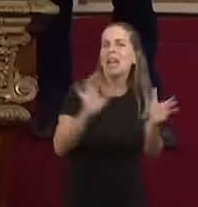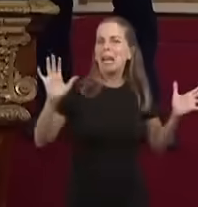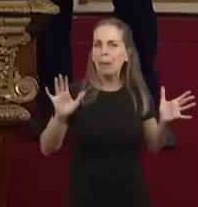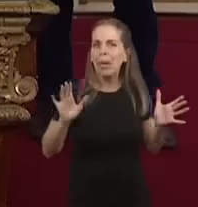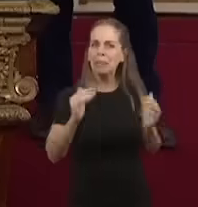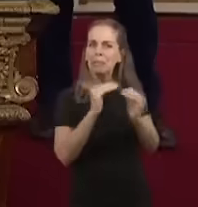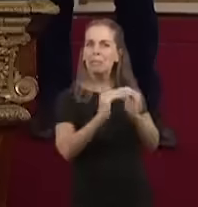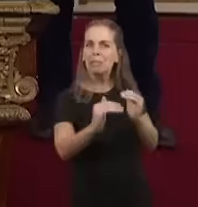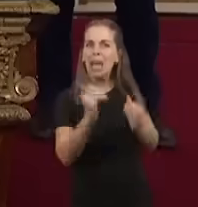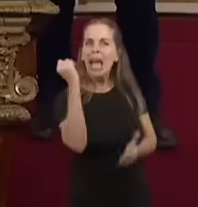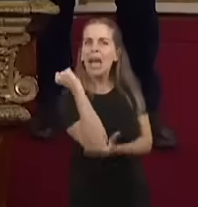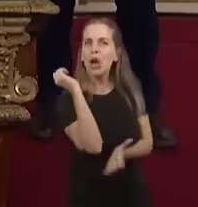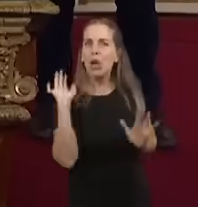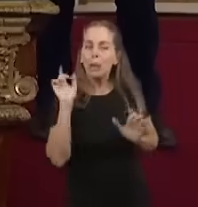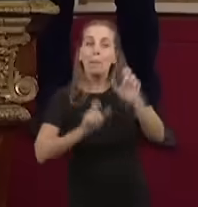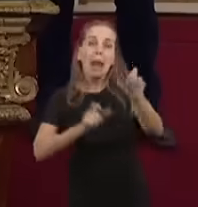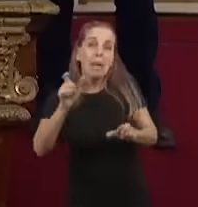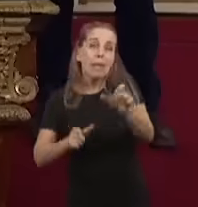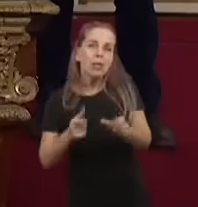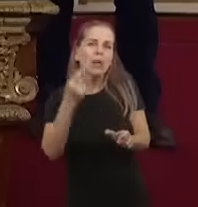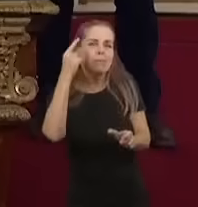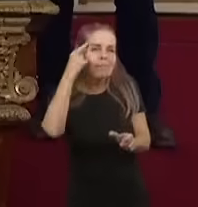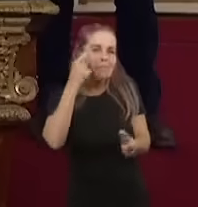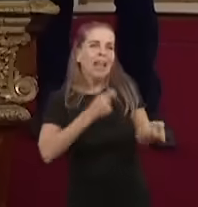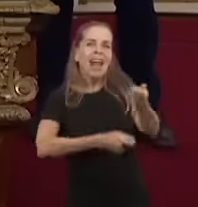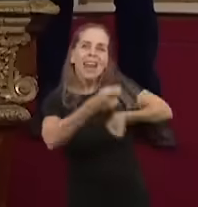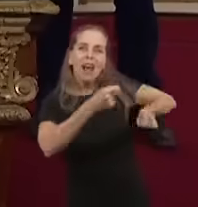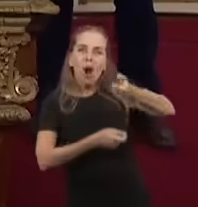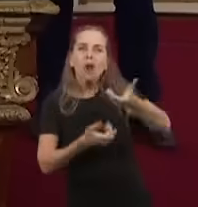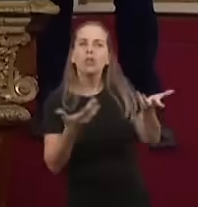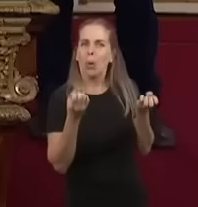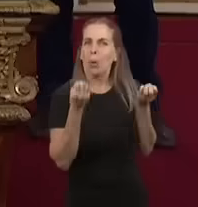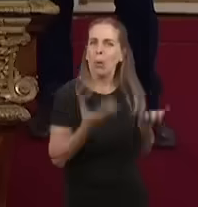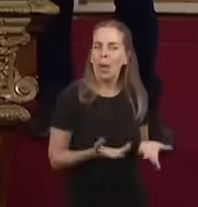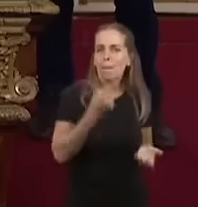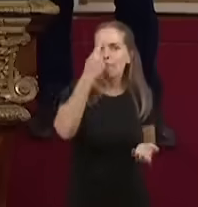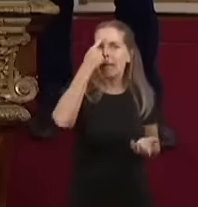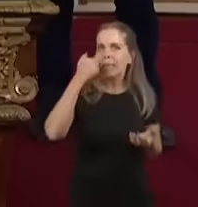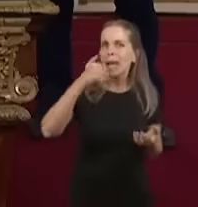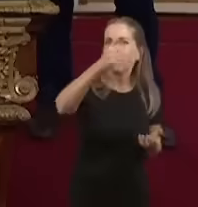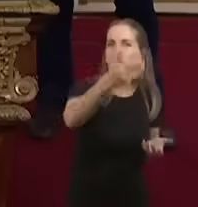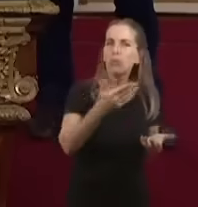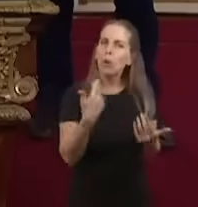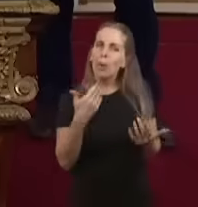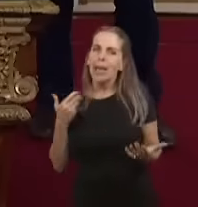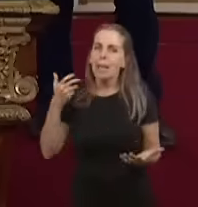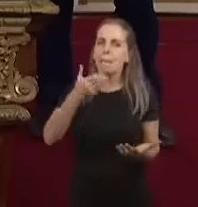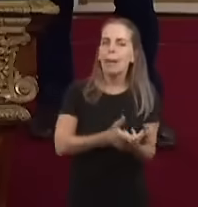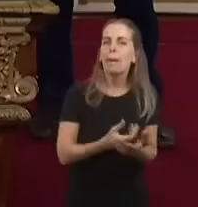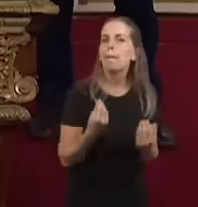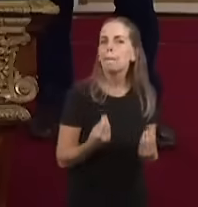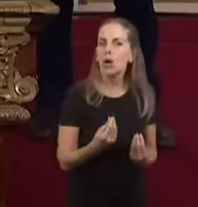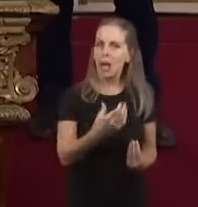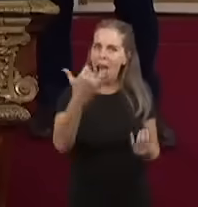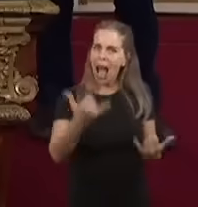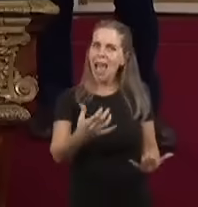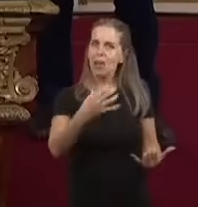claras para que quienes emprendan o lleven adelante una actividad económica puedan planificar e invertir porque confían en que les va a ir